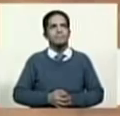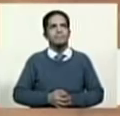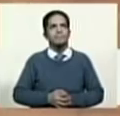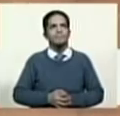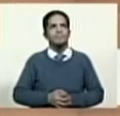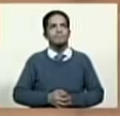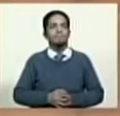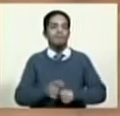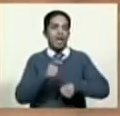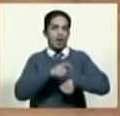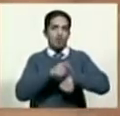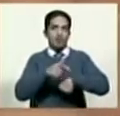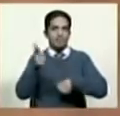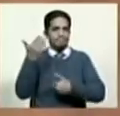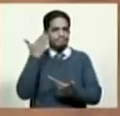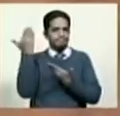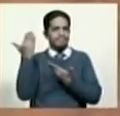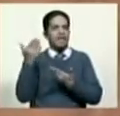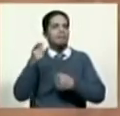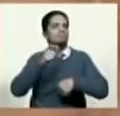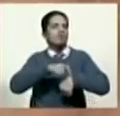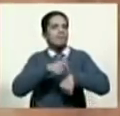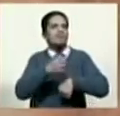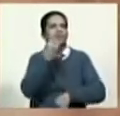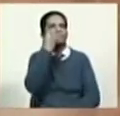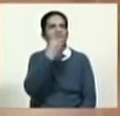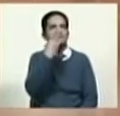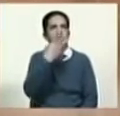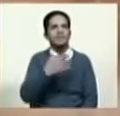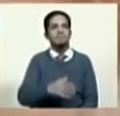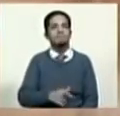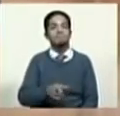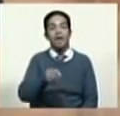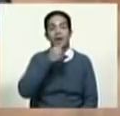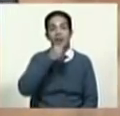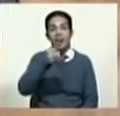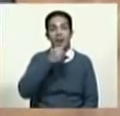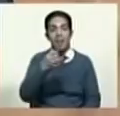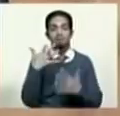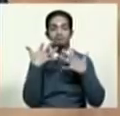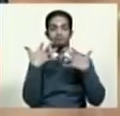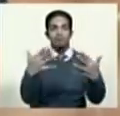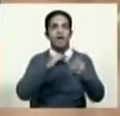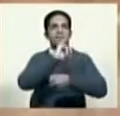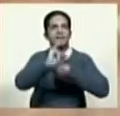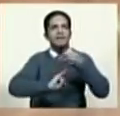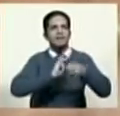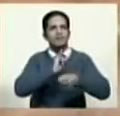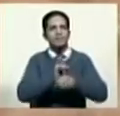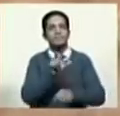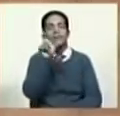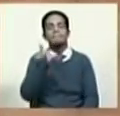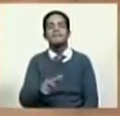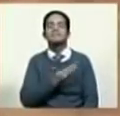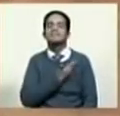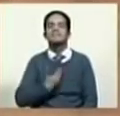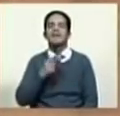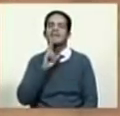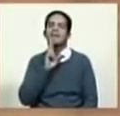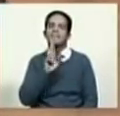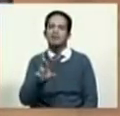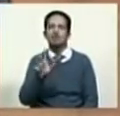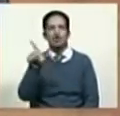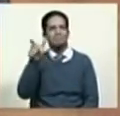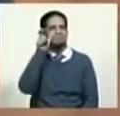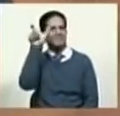ahora exactamente en el Salón Simón Bolívar de Palacio de Miraflores, rueda de prensa con medios internacionales. El jefe de Estado respondió ahora mismo la segunda pregunta de un medio